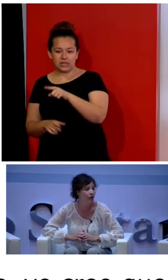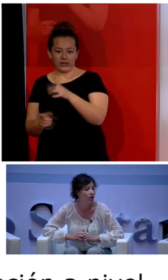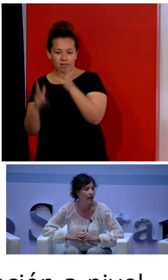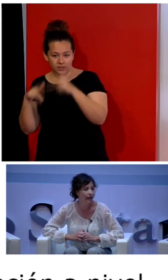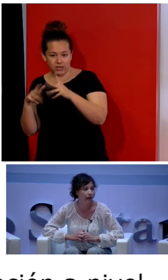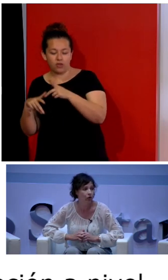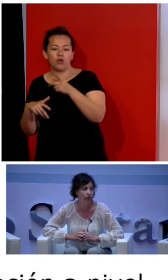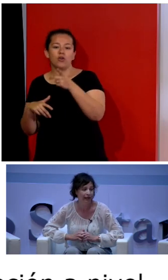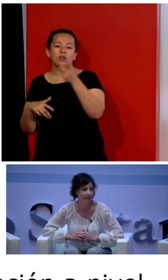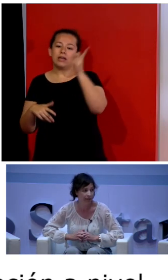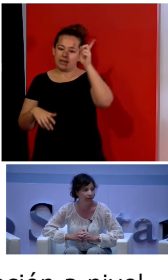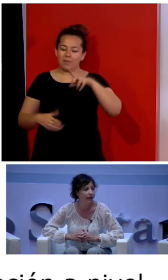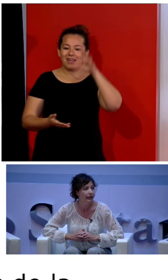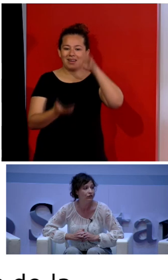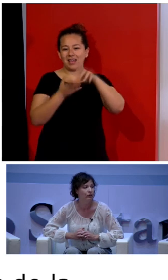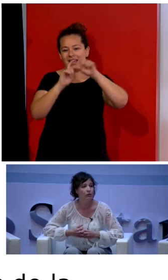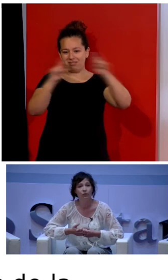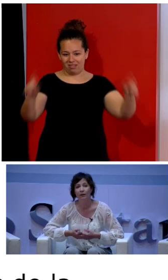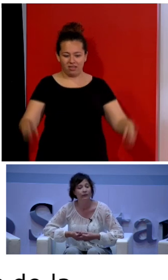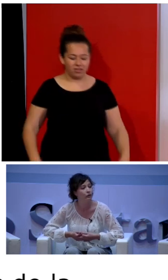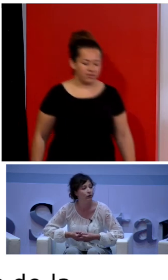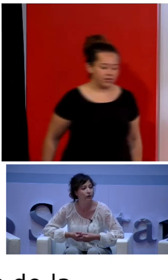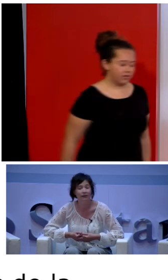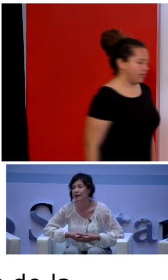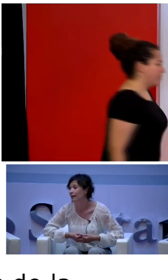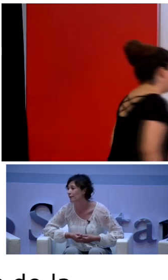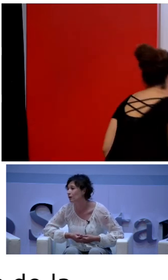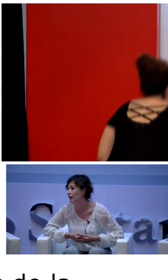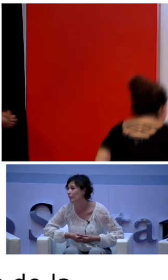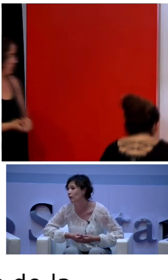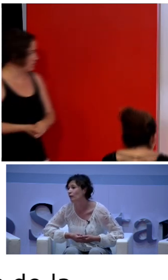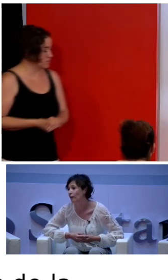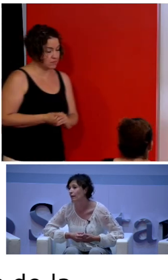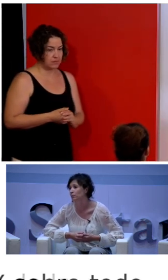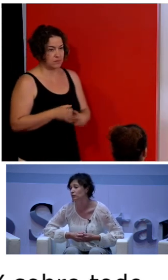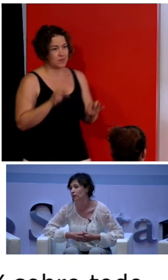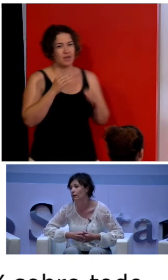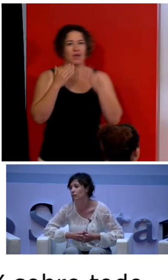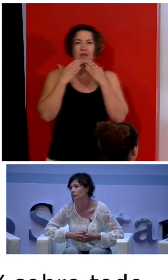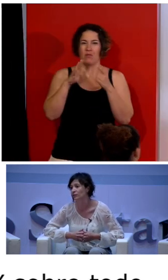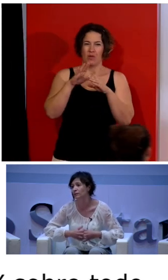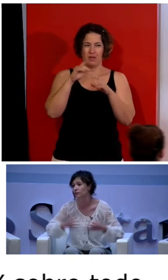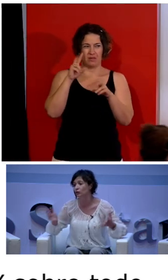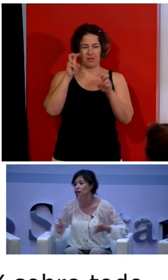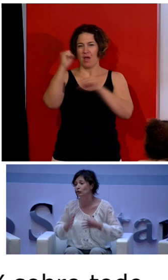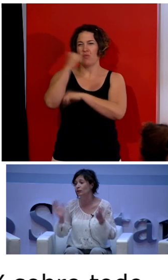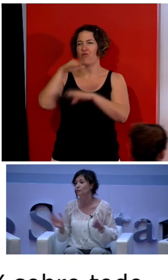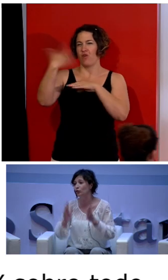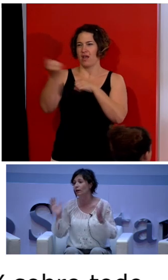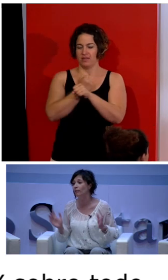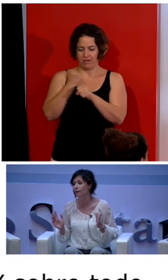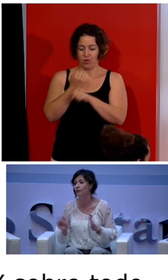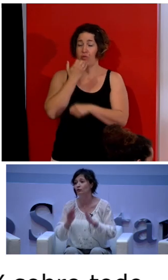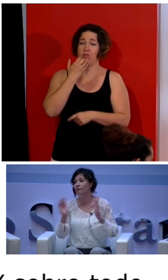administración como de la entidad. Y sobre todo, vuelvo a decir, todo lo que tenía que ver con el apoyo fuera del puesto de trabajo. Muchas veces, si nosotros no tenemos